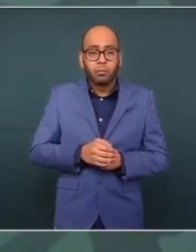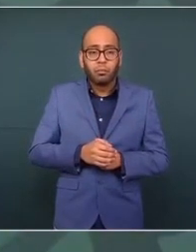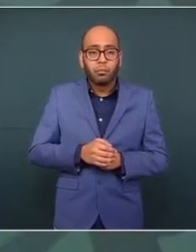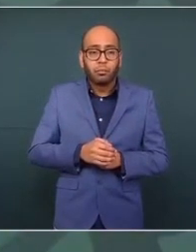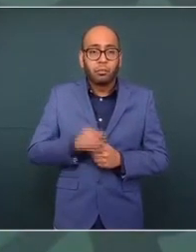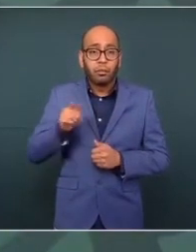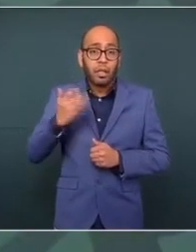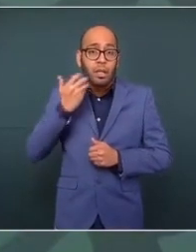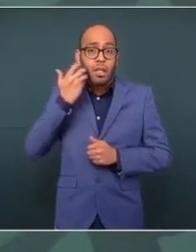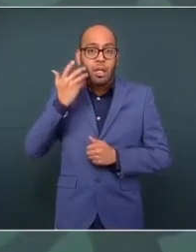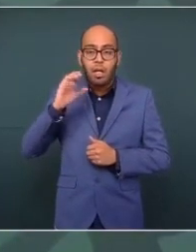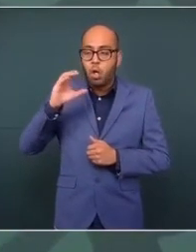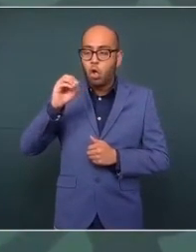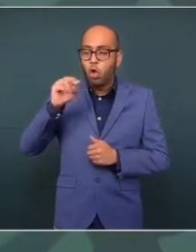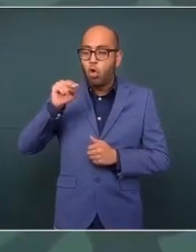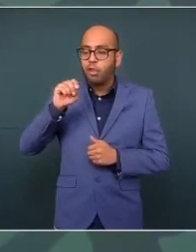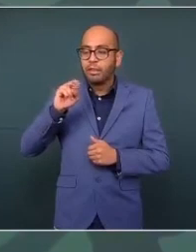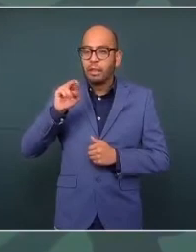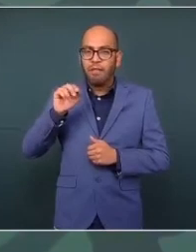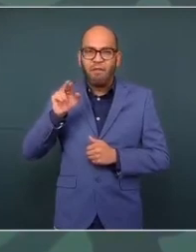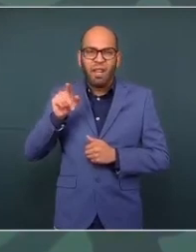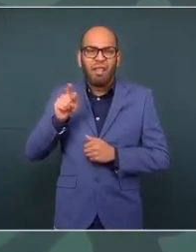Conservar, pues mantener